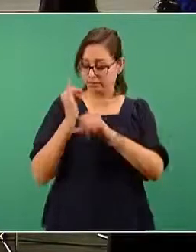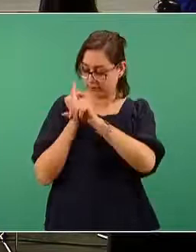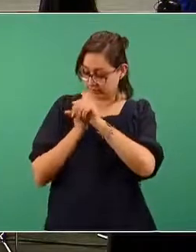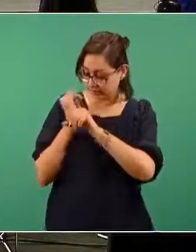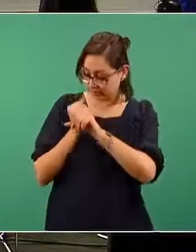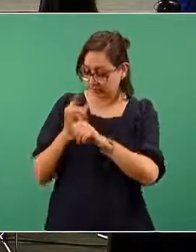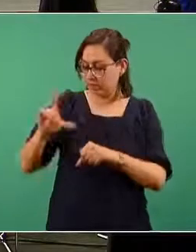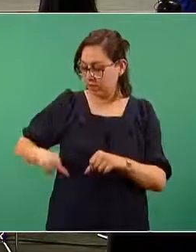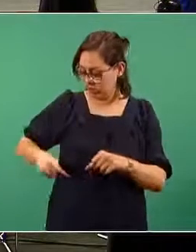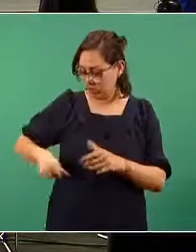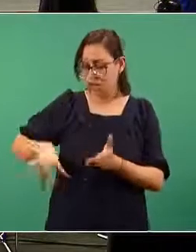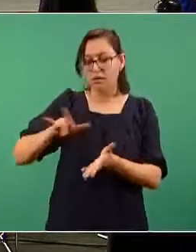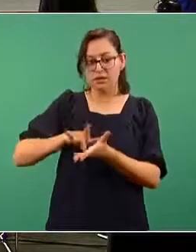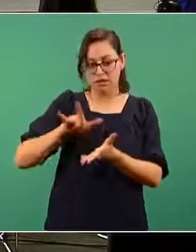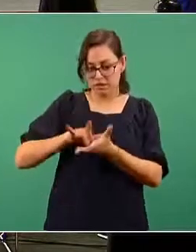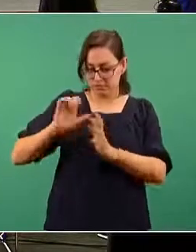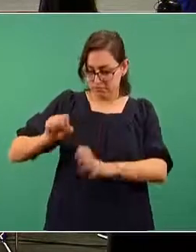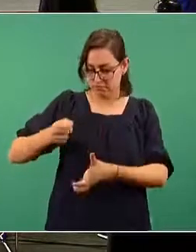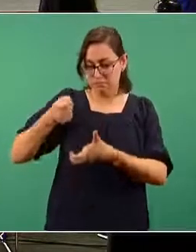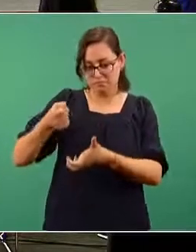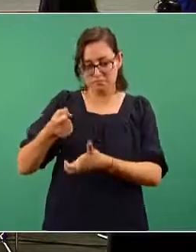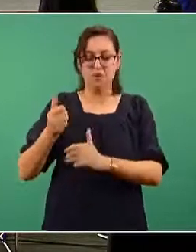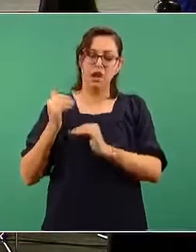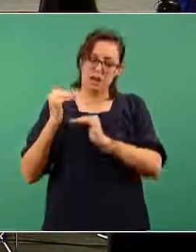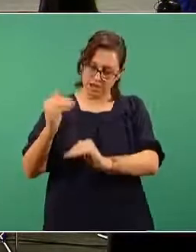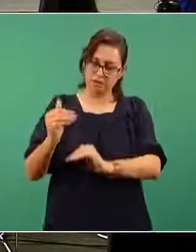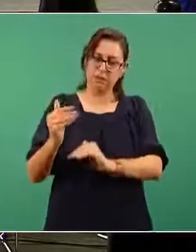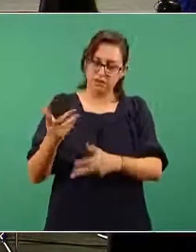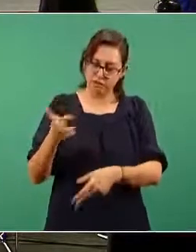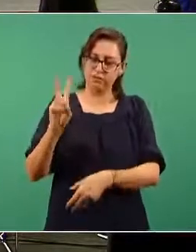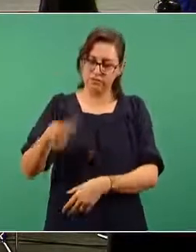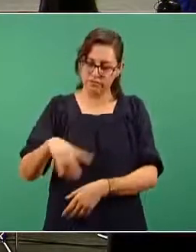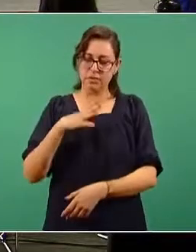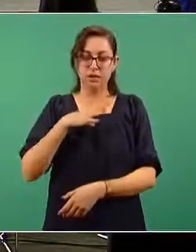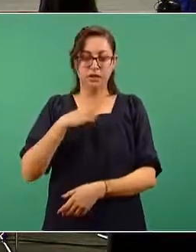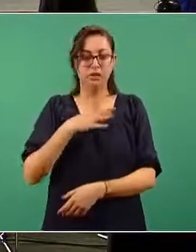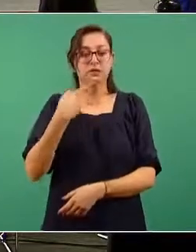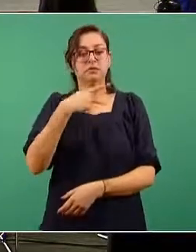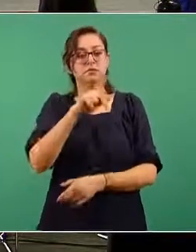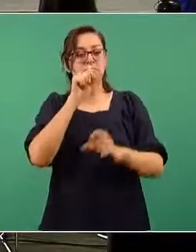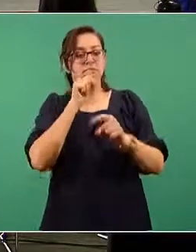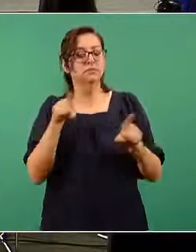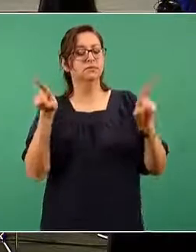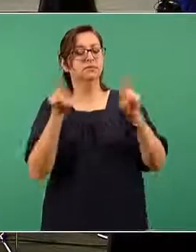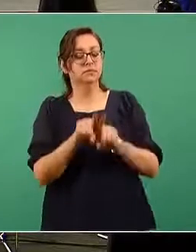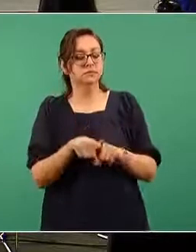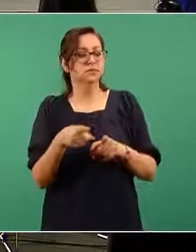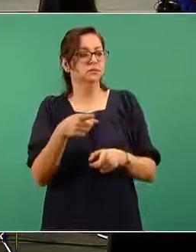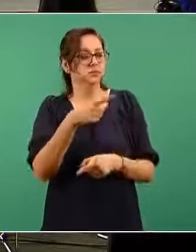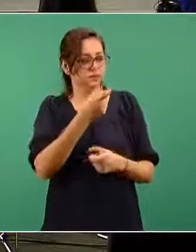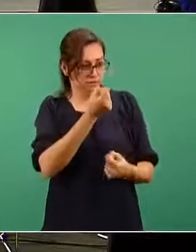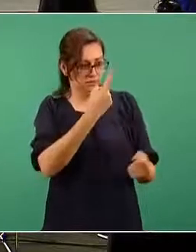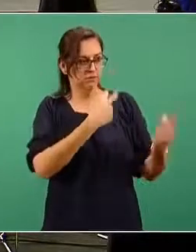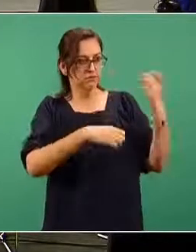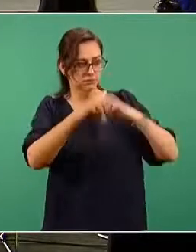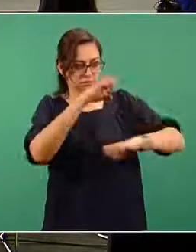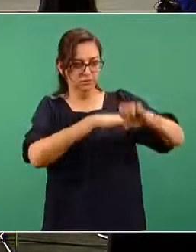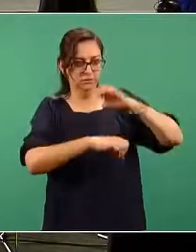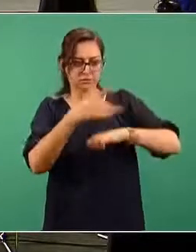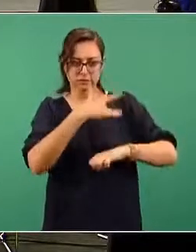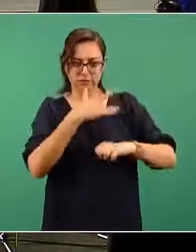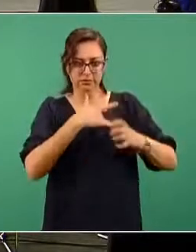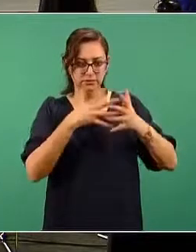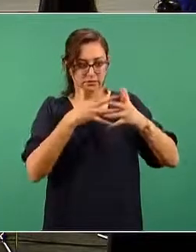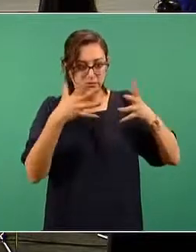investigación relativamente limitada, también la filantropía por parte de la iniciativa privada es